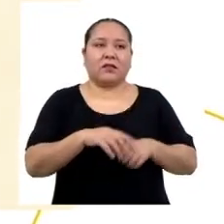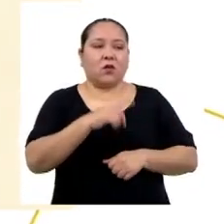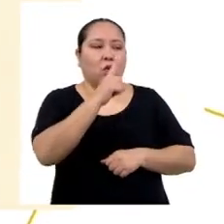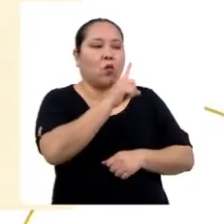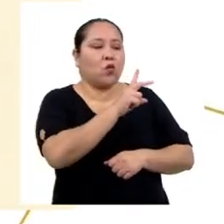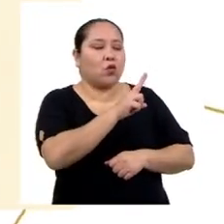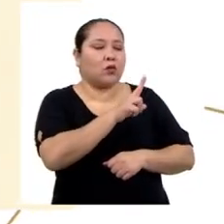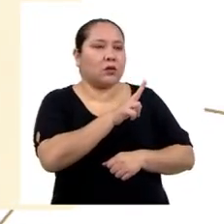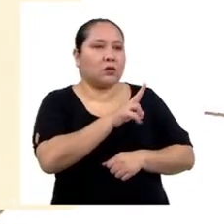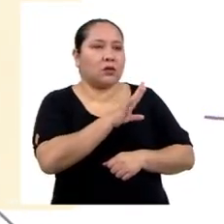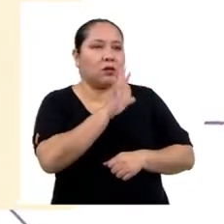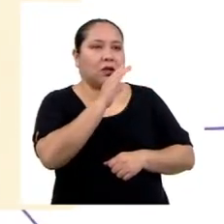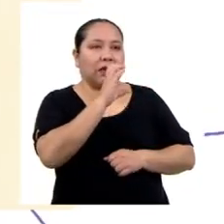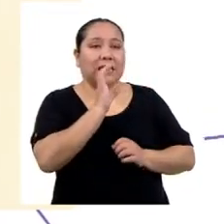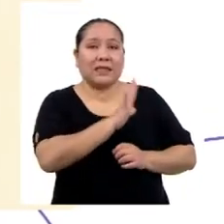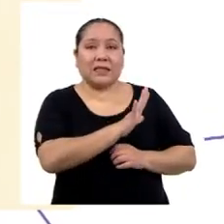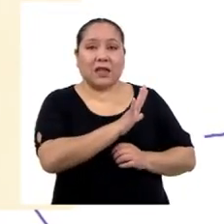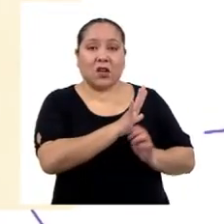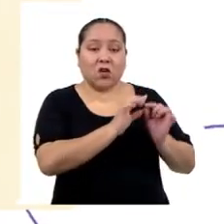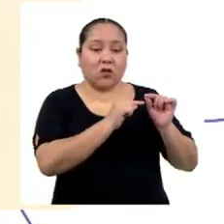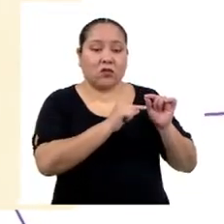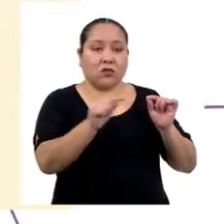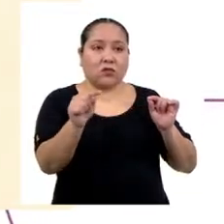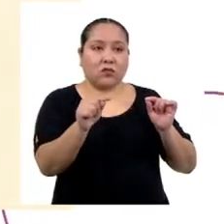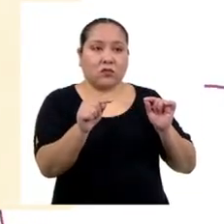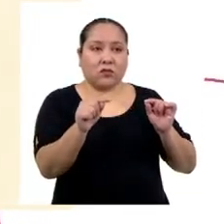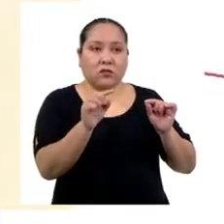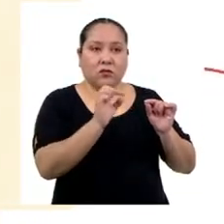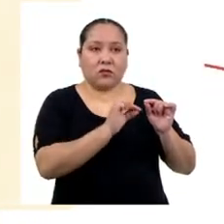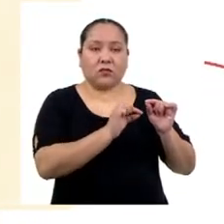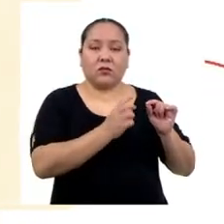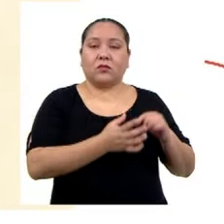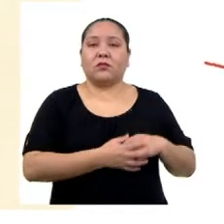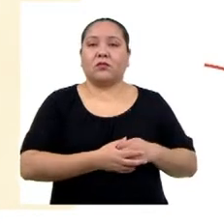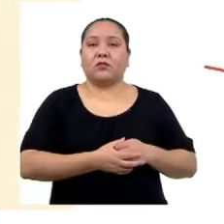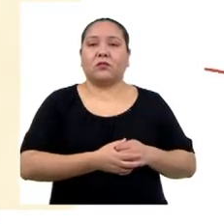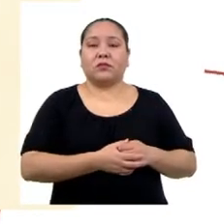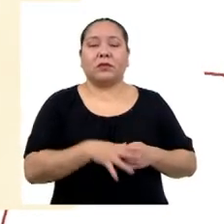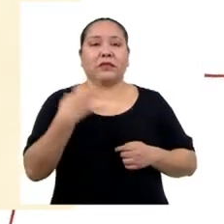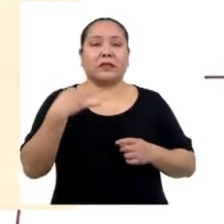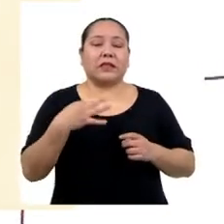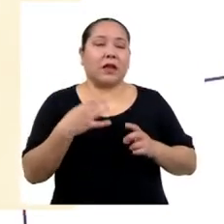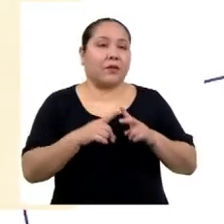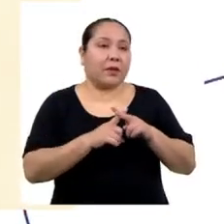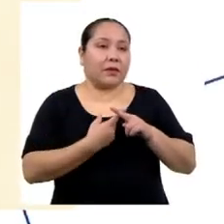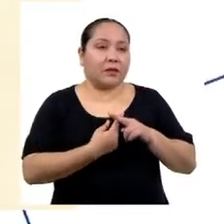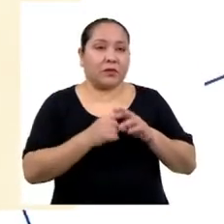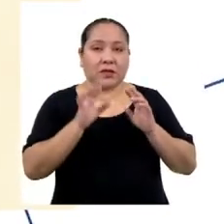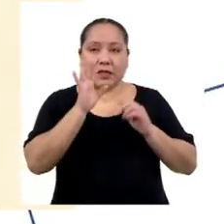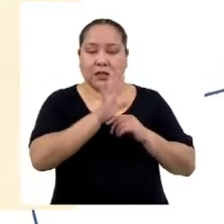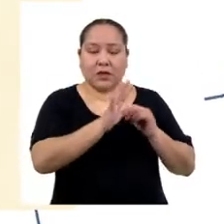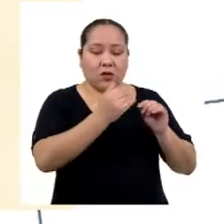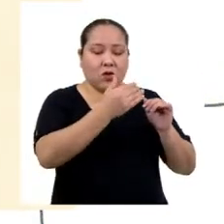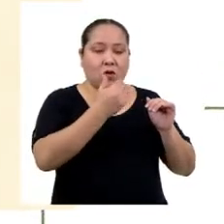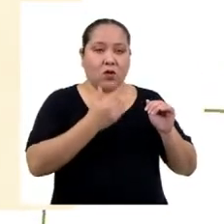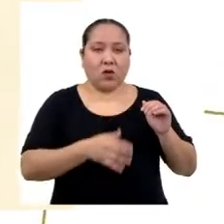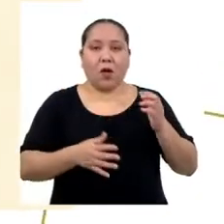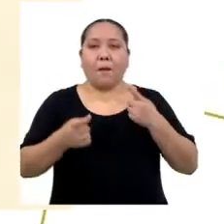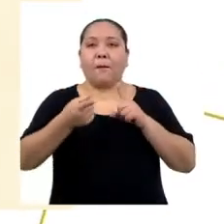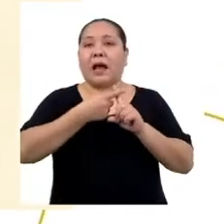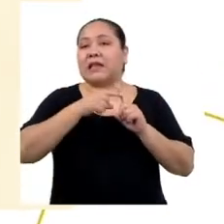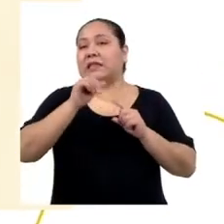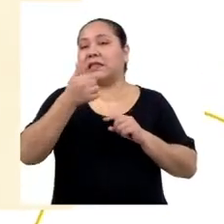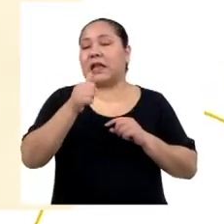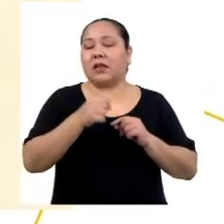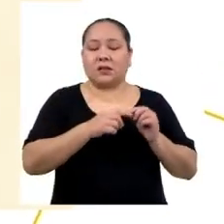por el 5, un número elegido al azar. Entonces, si empezamos en 5 y los intervalos son de